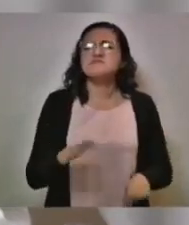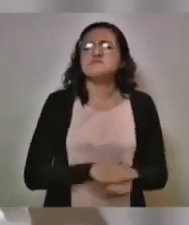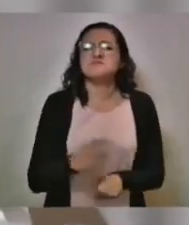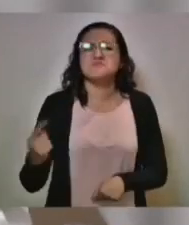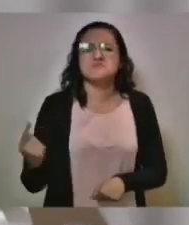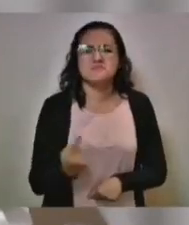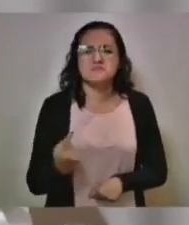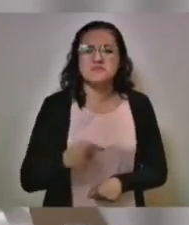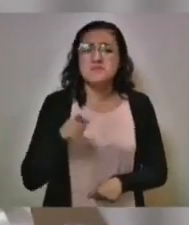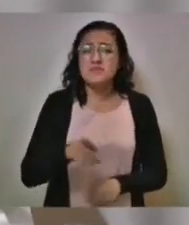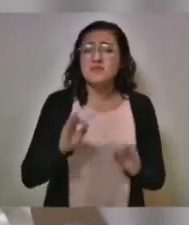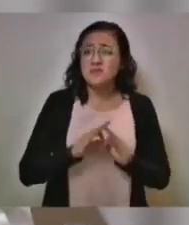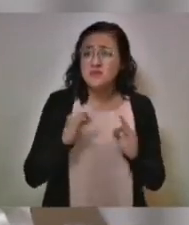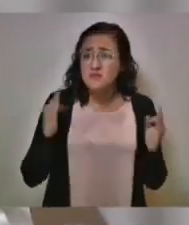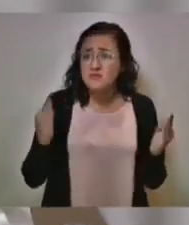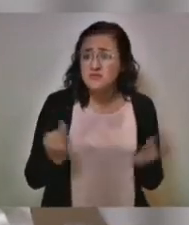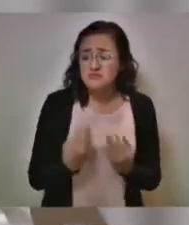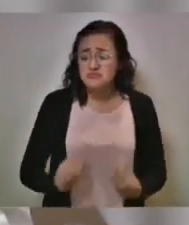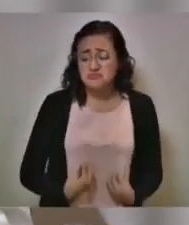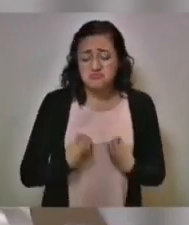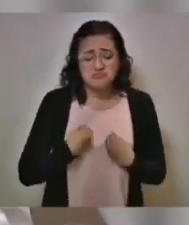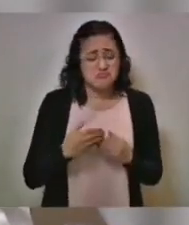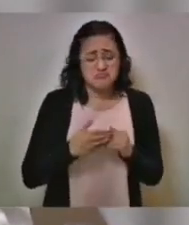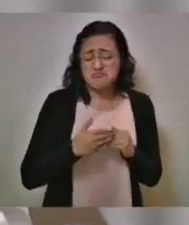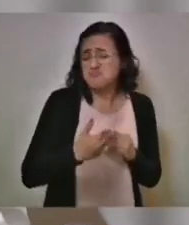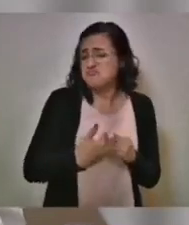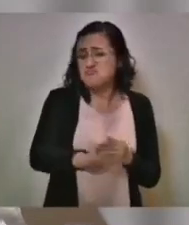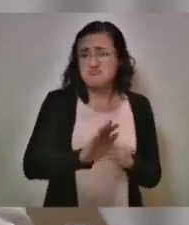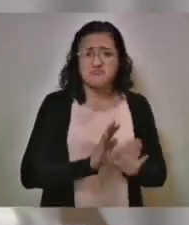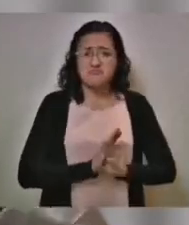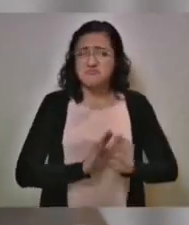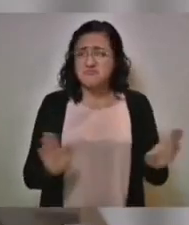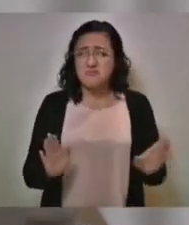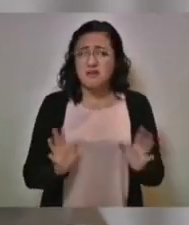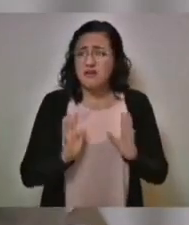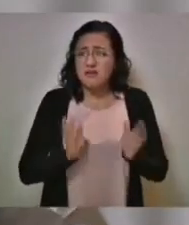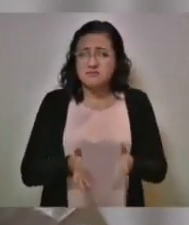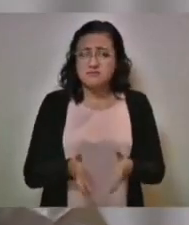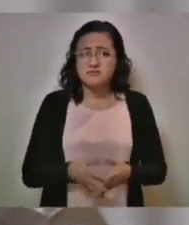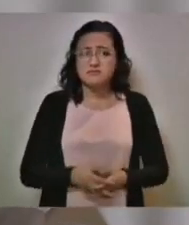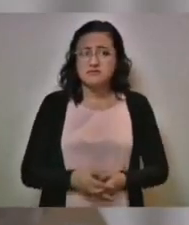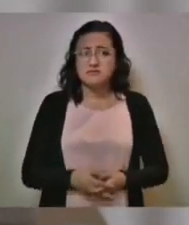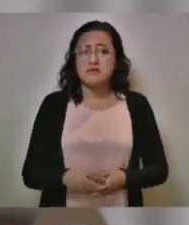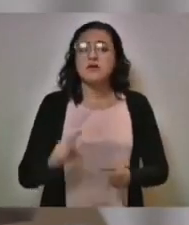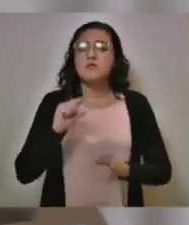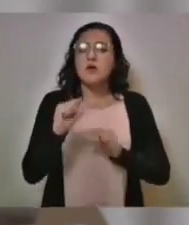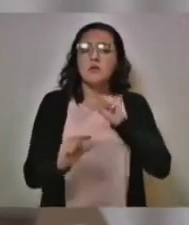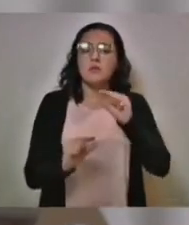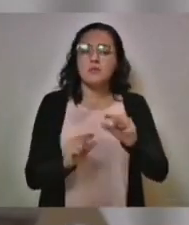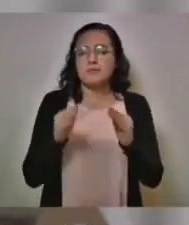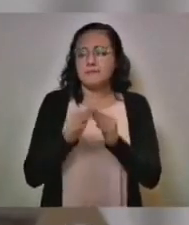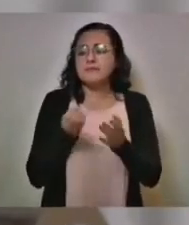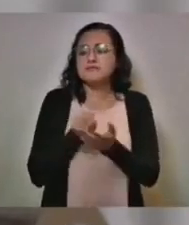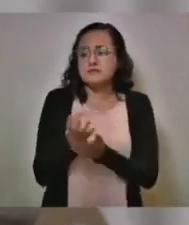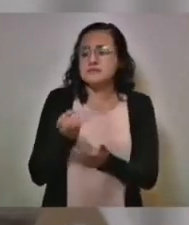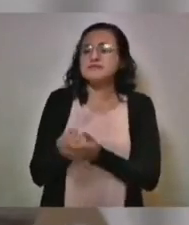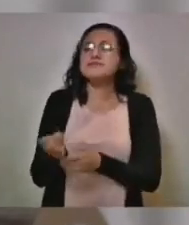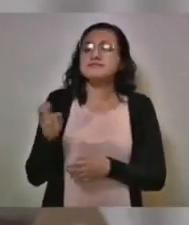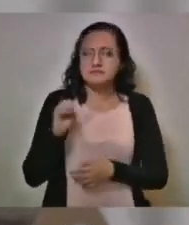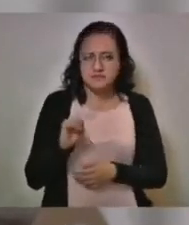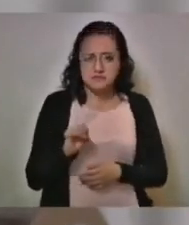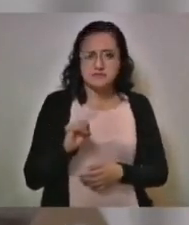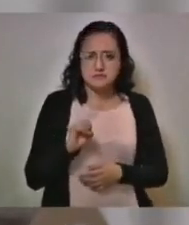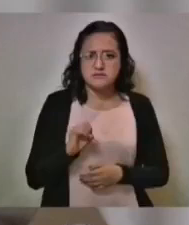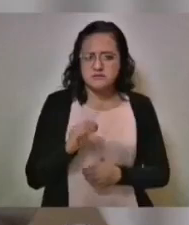a ser una forma de vida. El confinamiento tendrá que irse liberando de